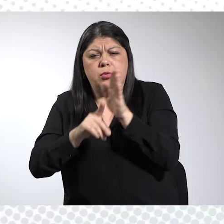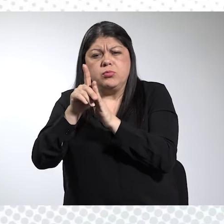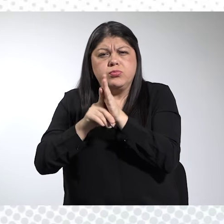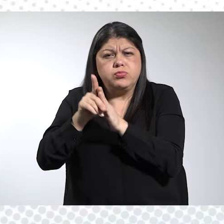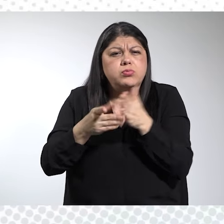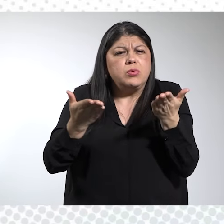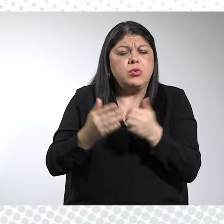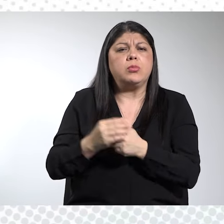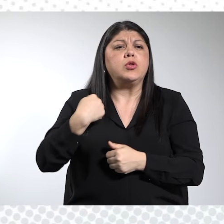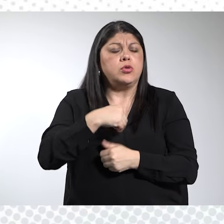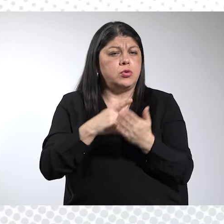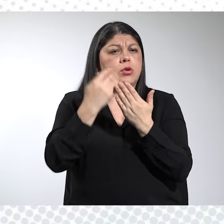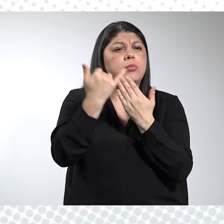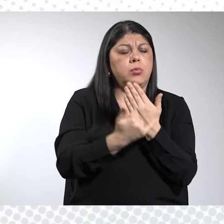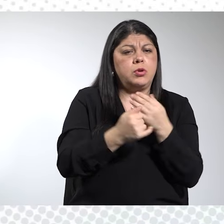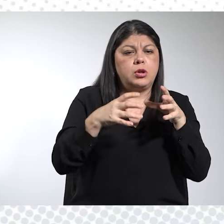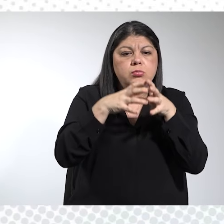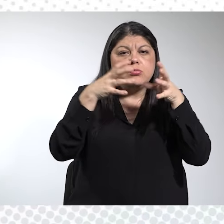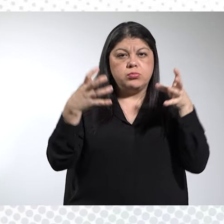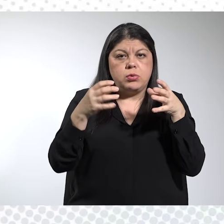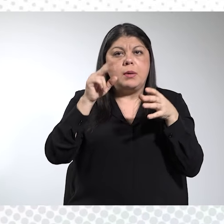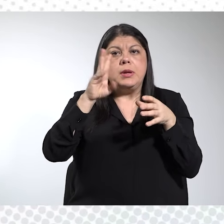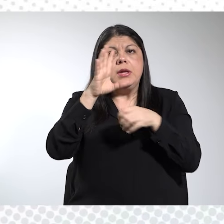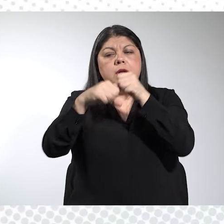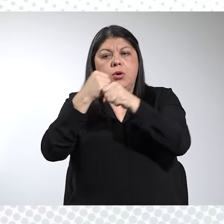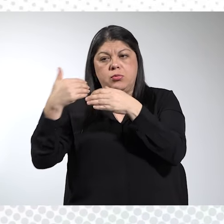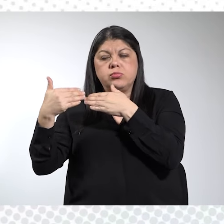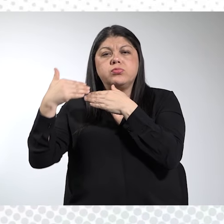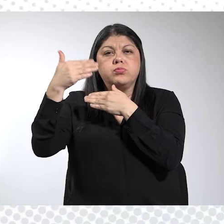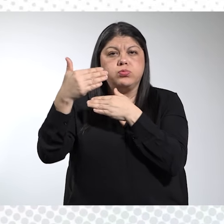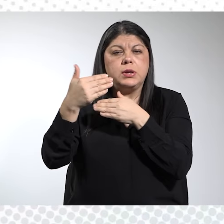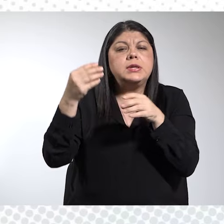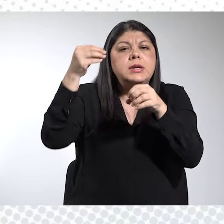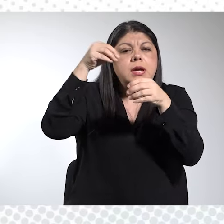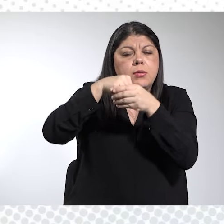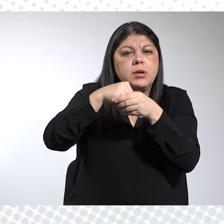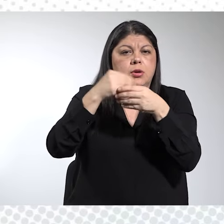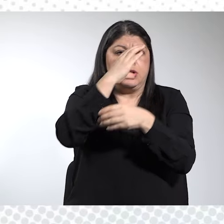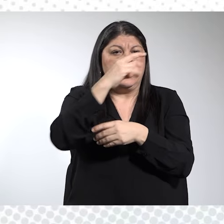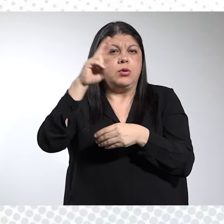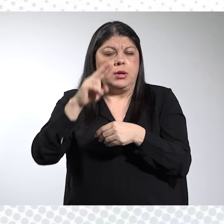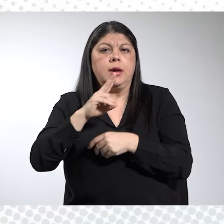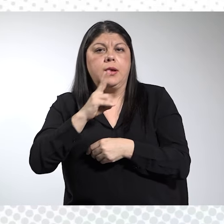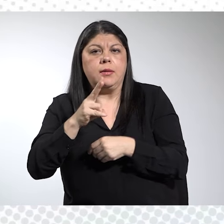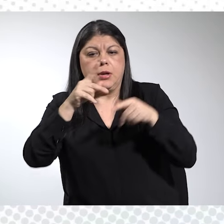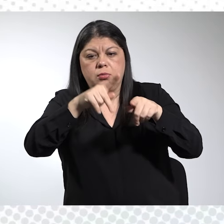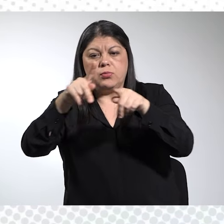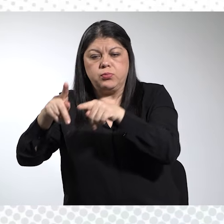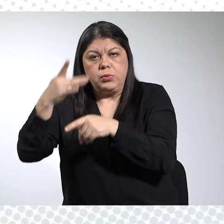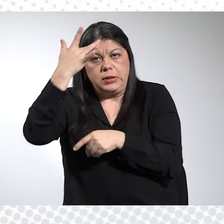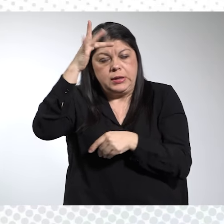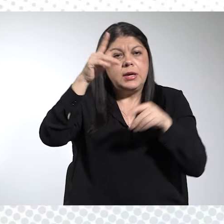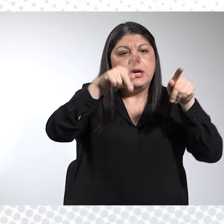alcanzarse estas propuestas. Tenemos un proyecto global en los próximos 25 años y es involucrar a Costa Rica en las verdaderas